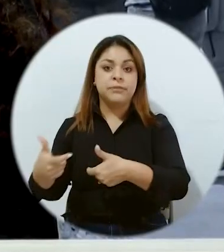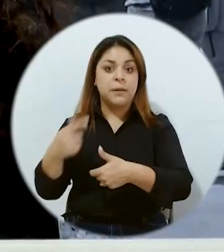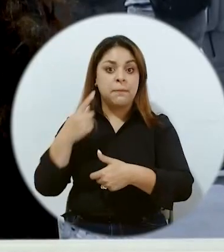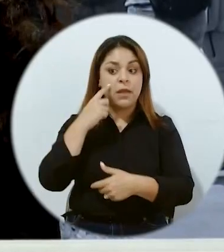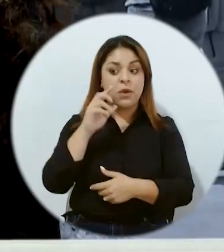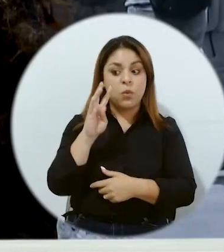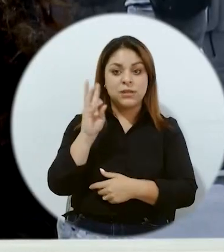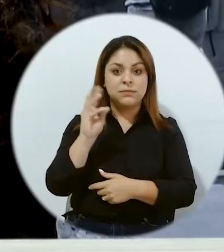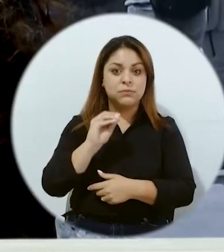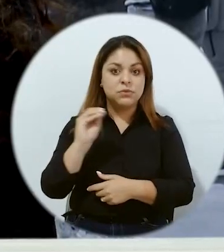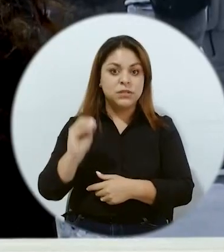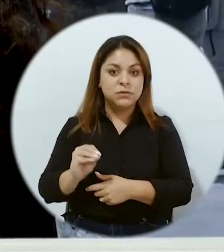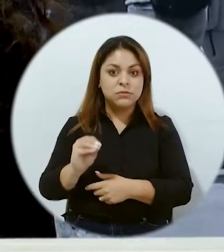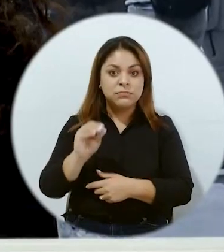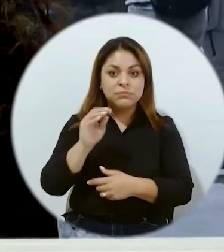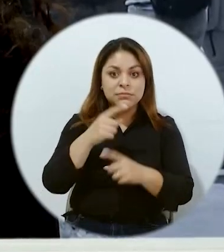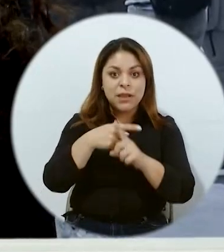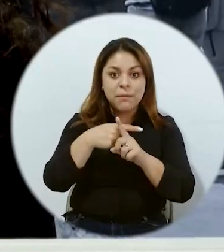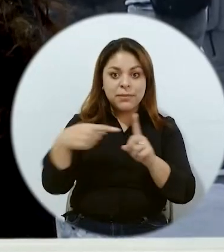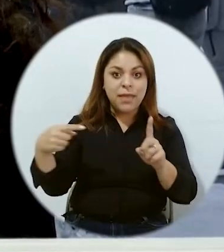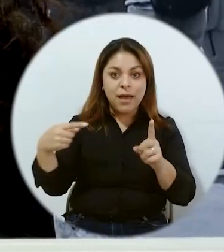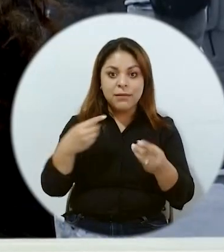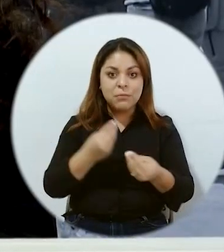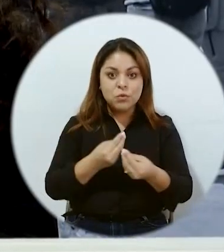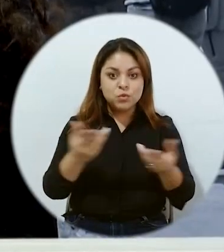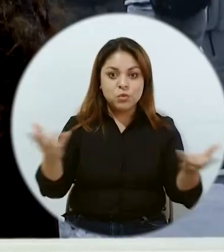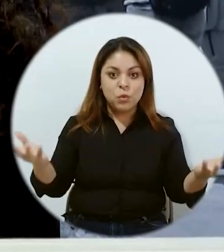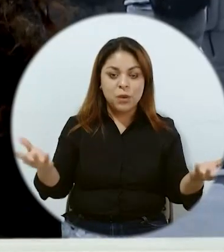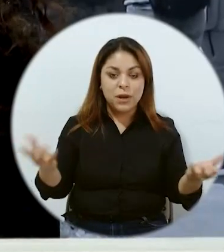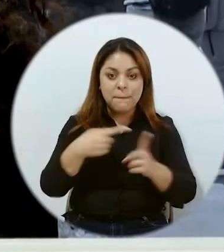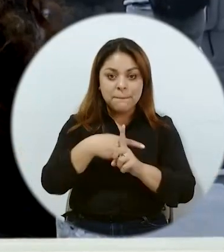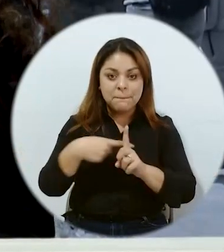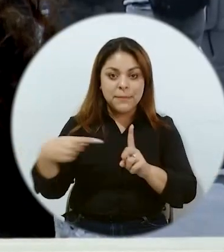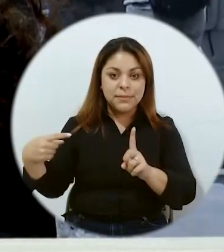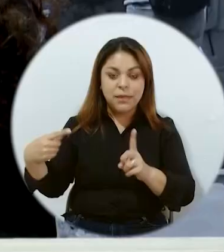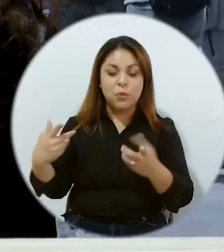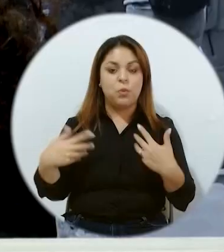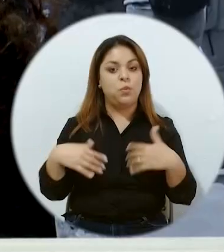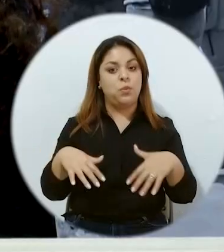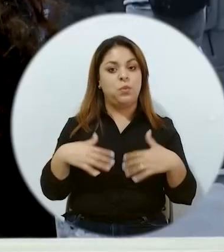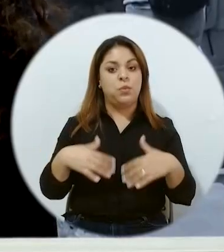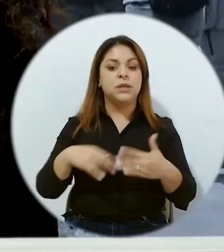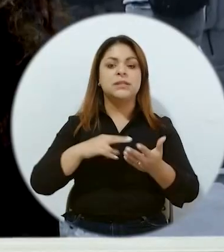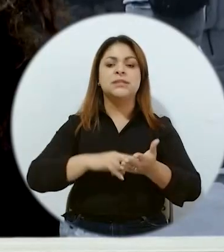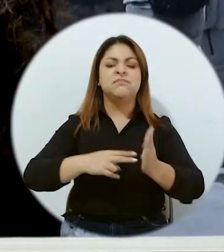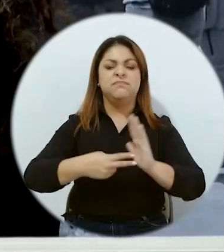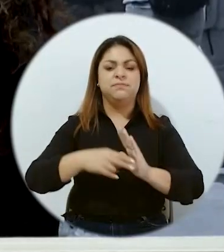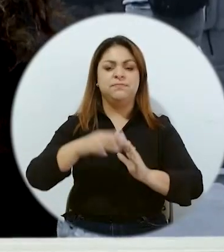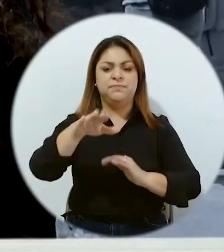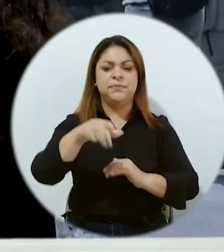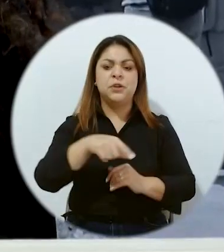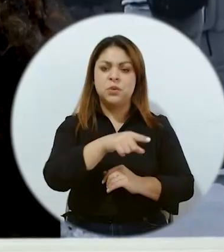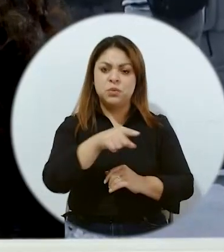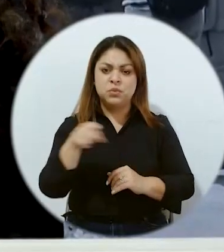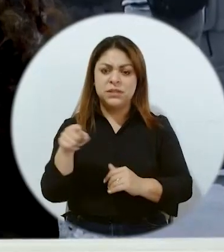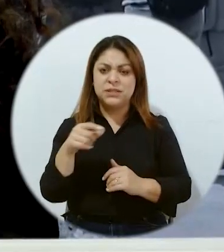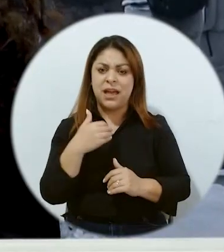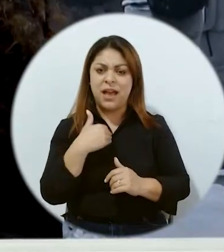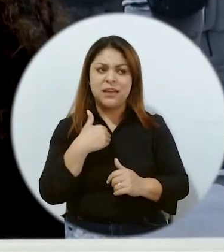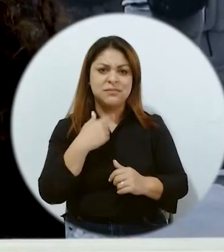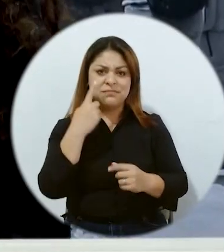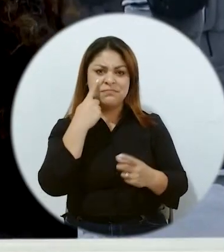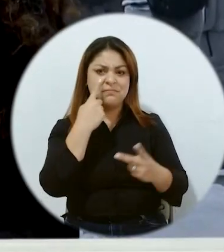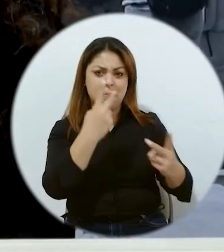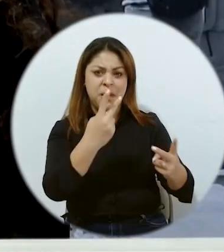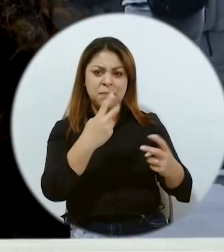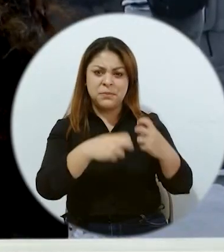se termina botando. El 46%. Estamos hablando que es prácticamente la mitad de lo que producimos. ¿Esto qué quiere decir? Que cuando hablamos